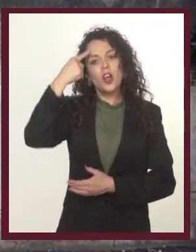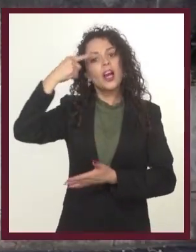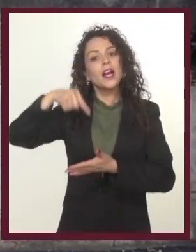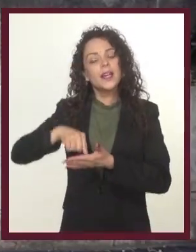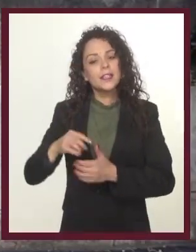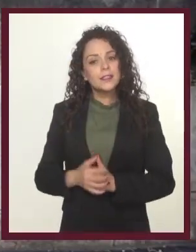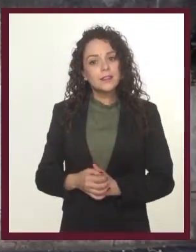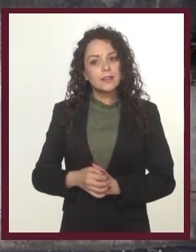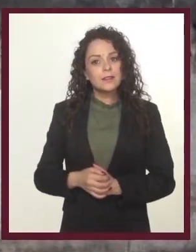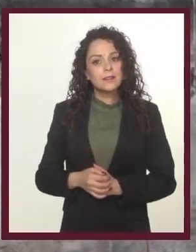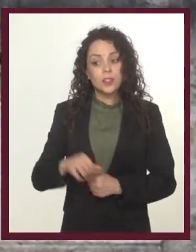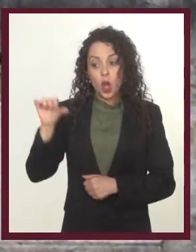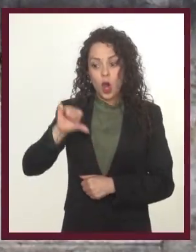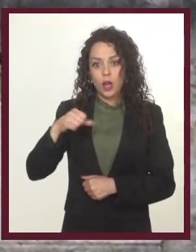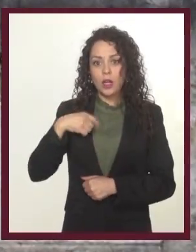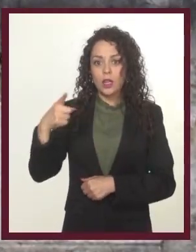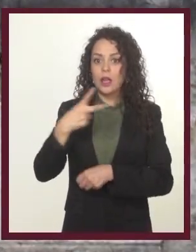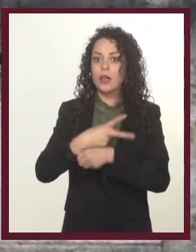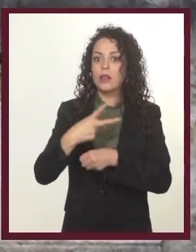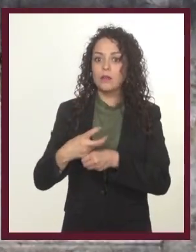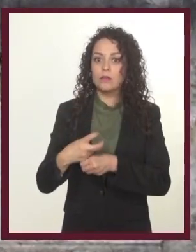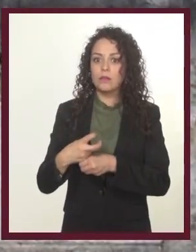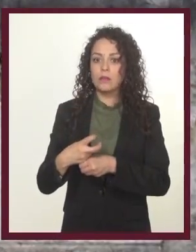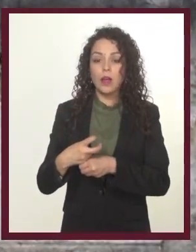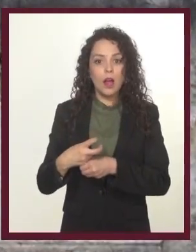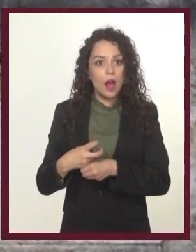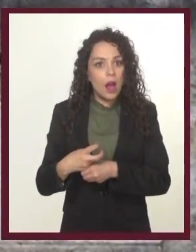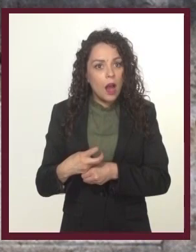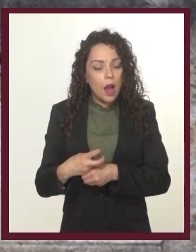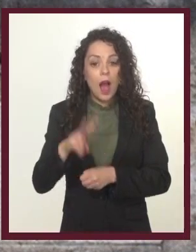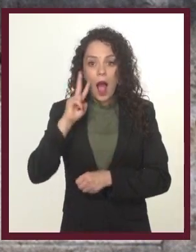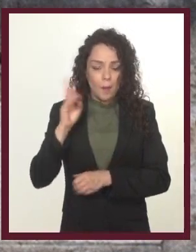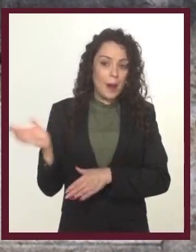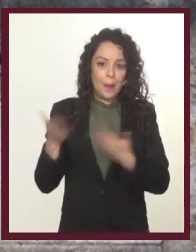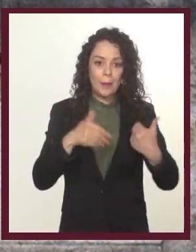crees? ¿Qué? Hoy lo tenemos invitado. ¡No!